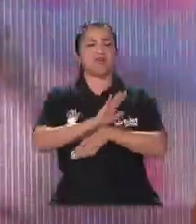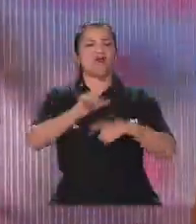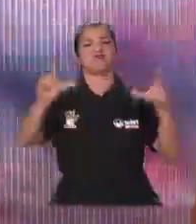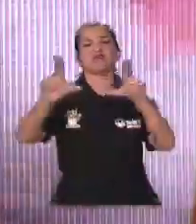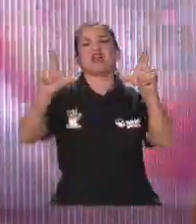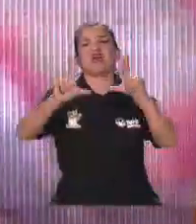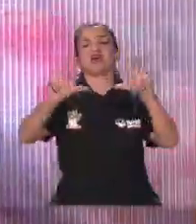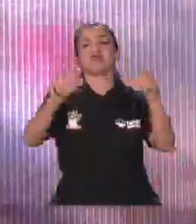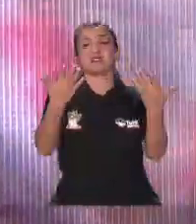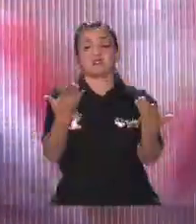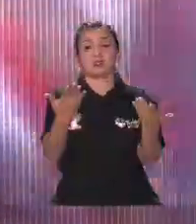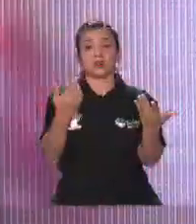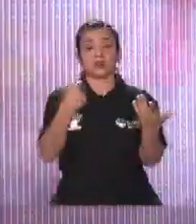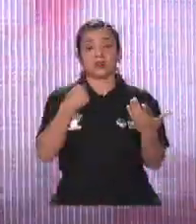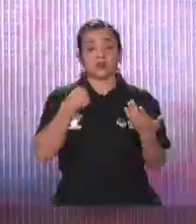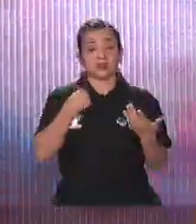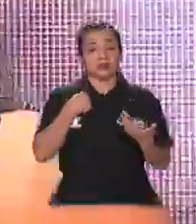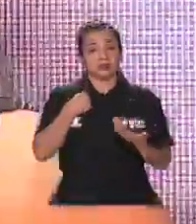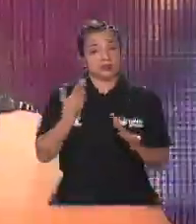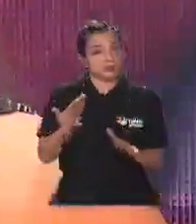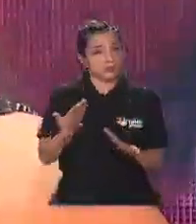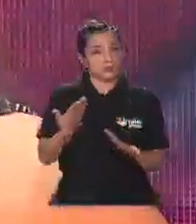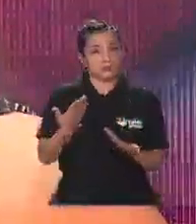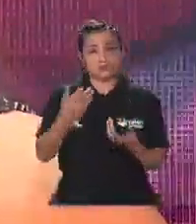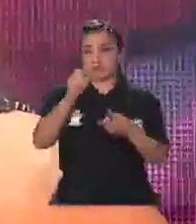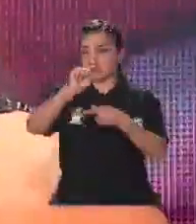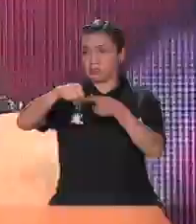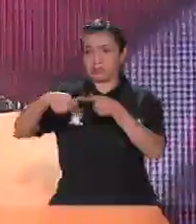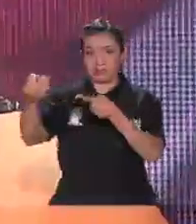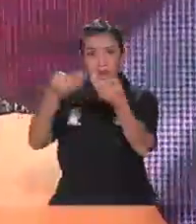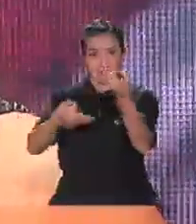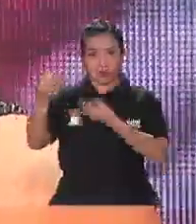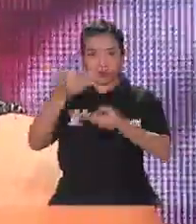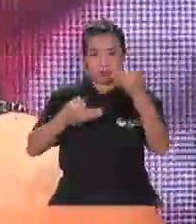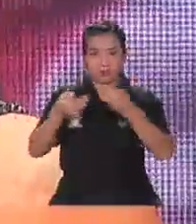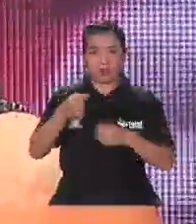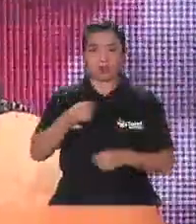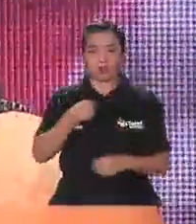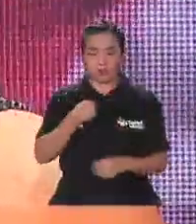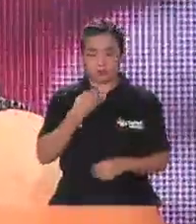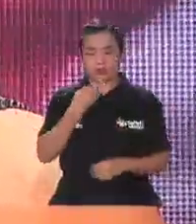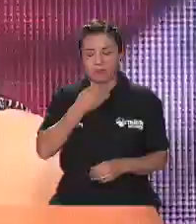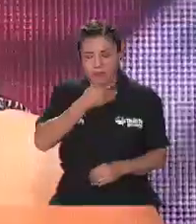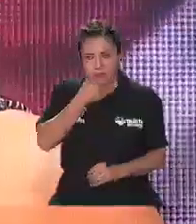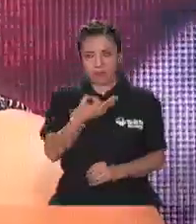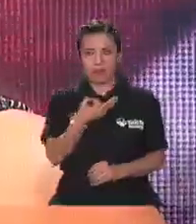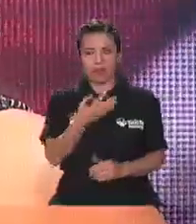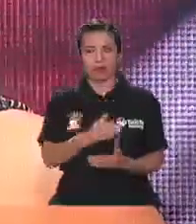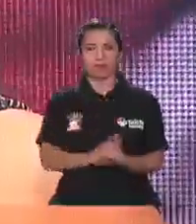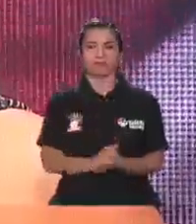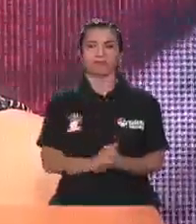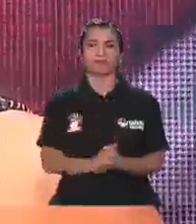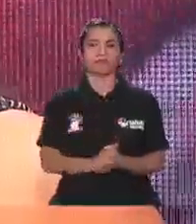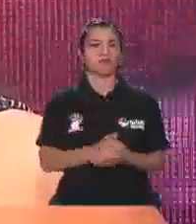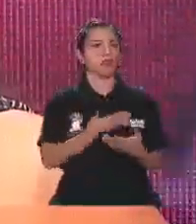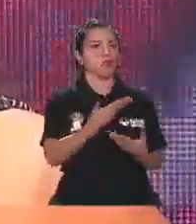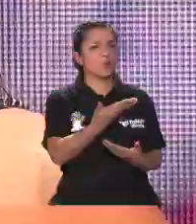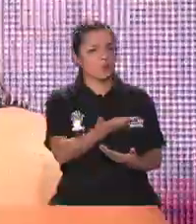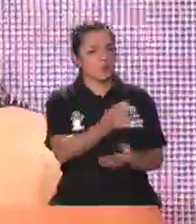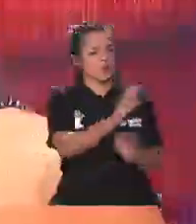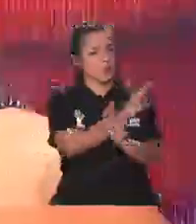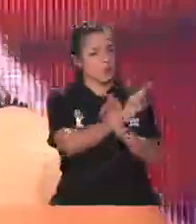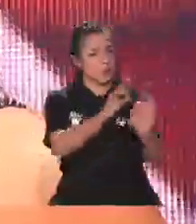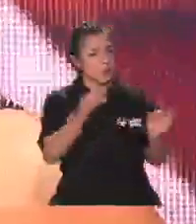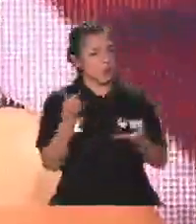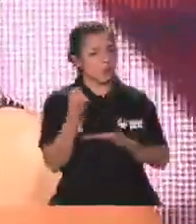llevar por lo que decían los demás y yo también lo dije. ¿Y usted nunca había colaborado?